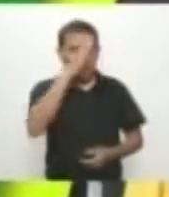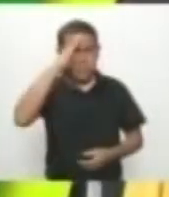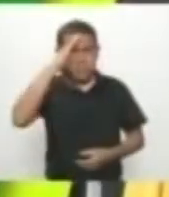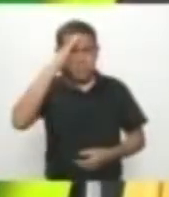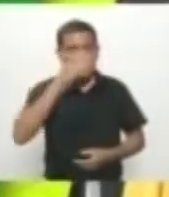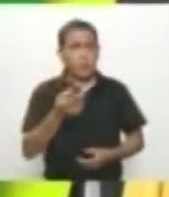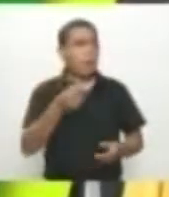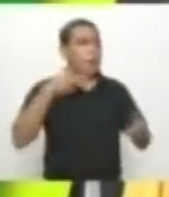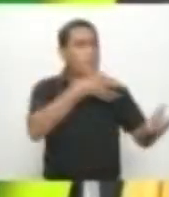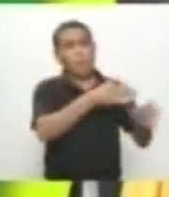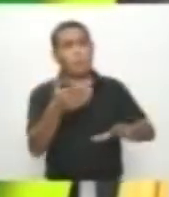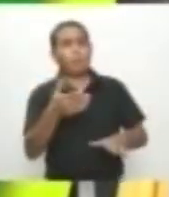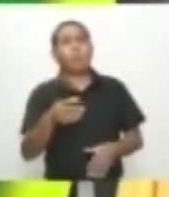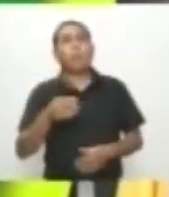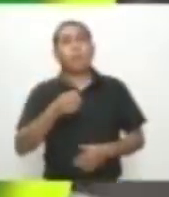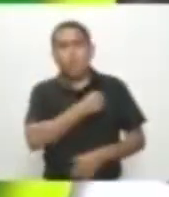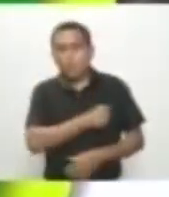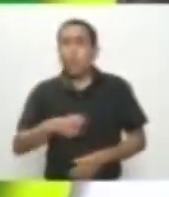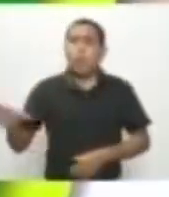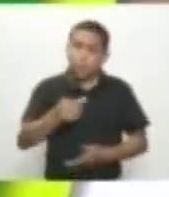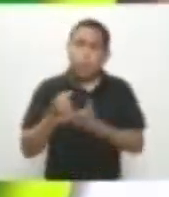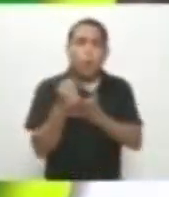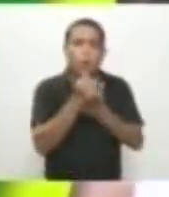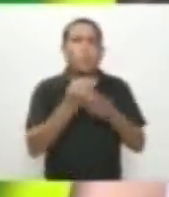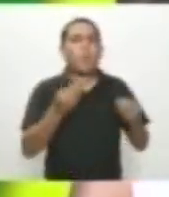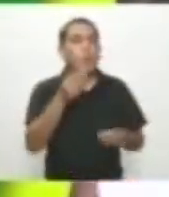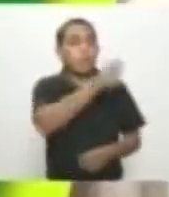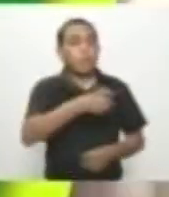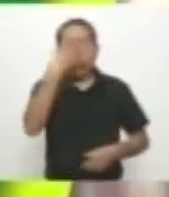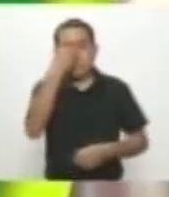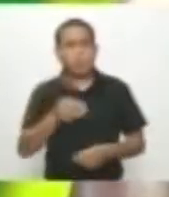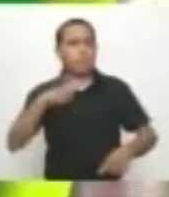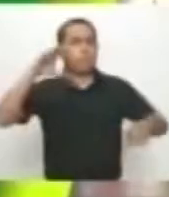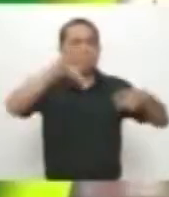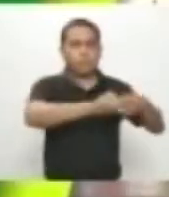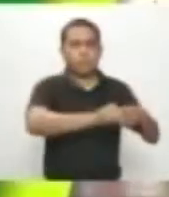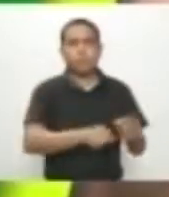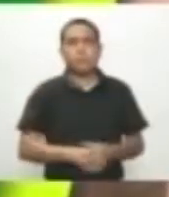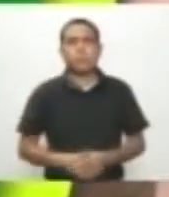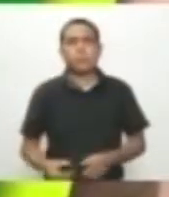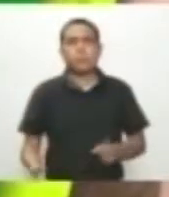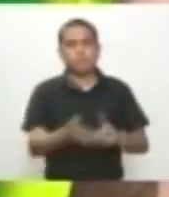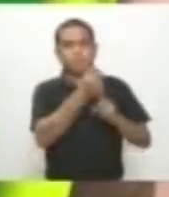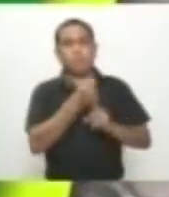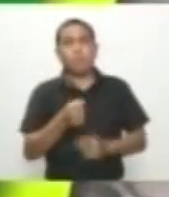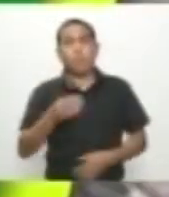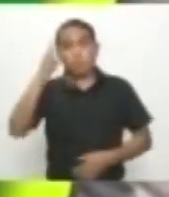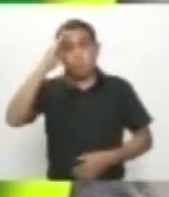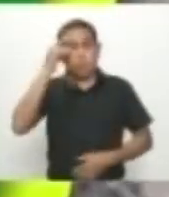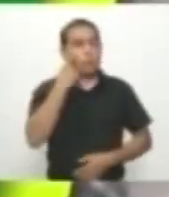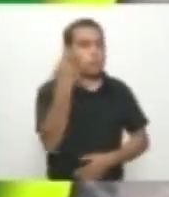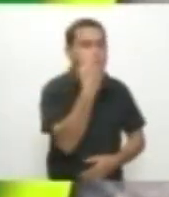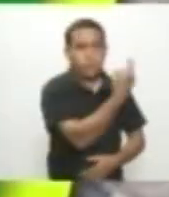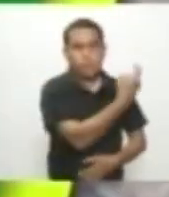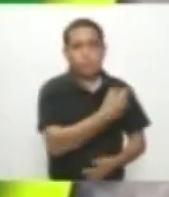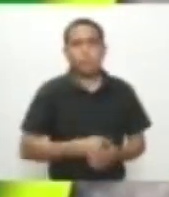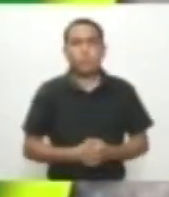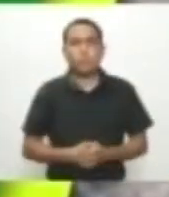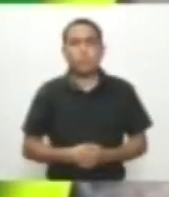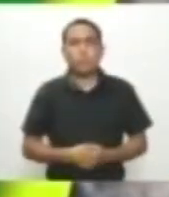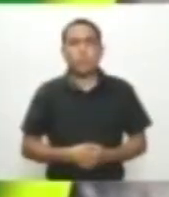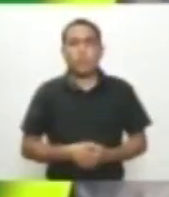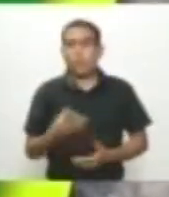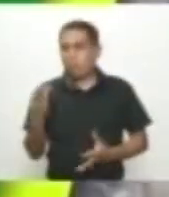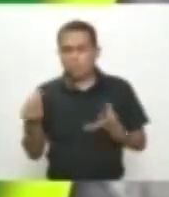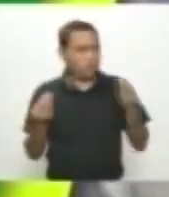pide colaboración ciudadana para dar con los responsables del crimen. Policía adelanta operativos. Enfrentamientos entre